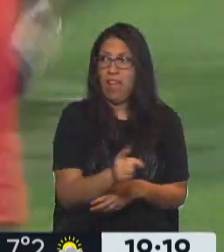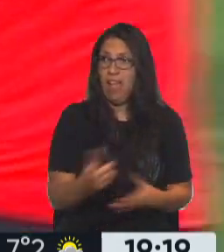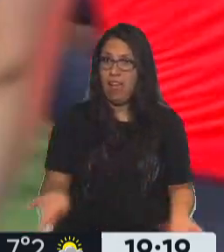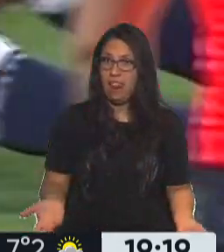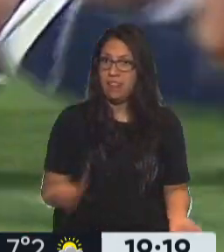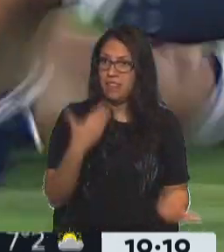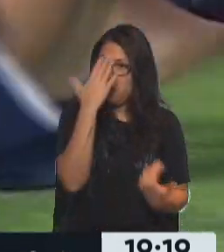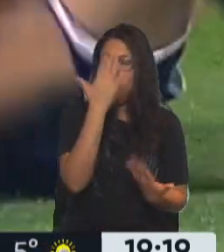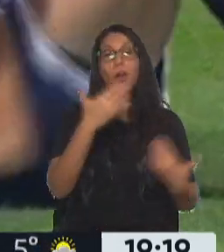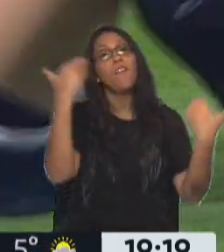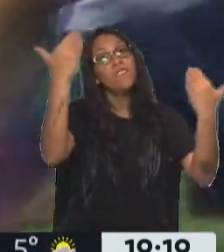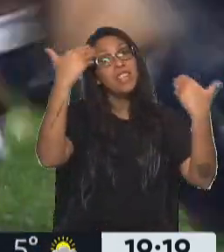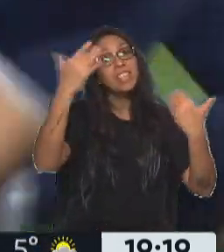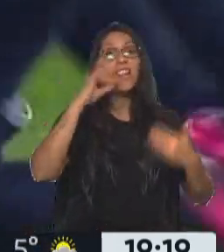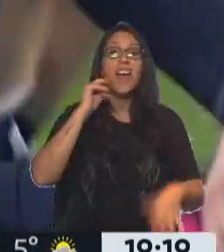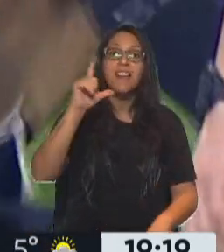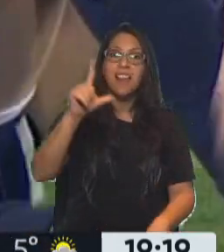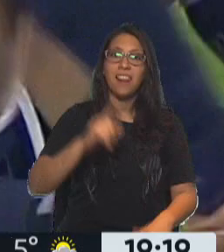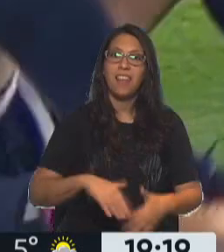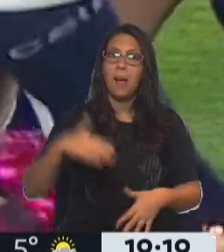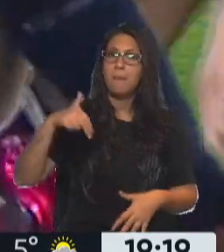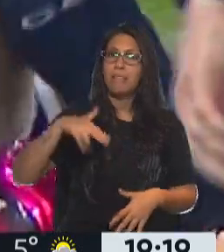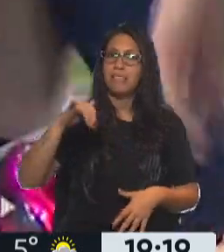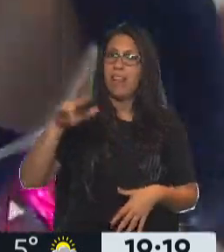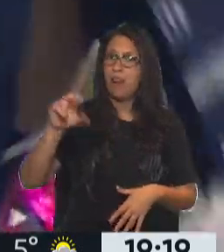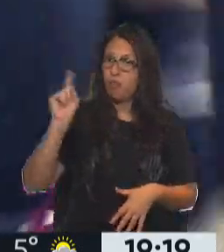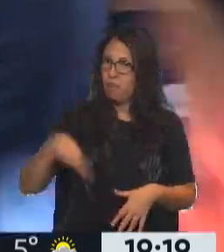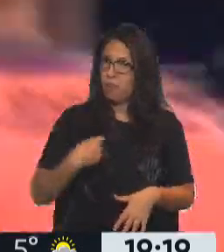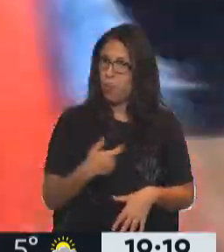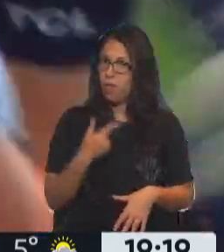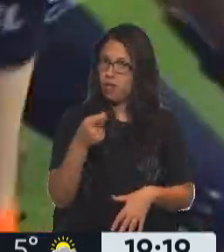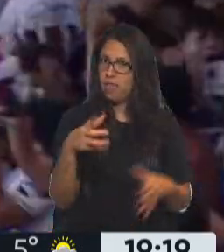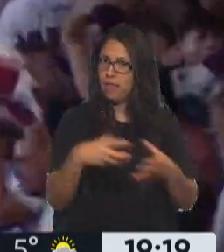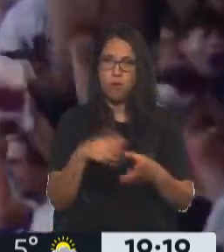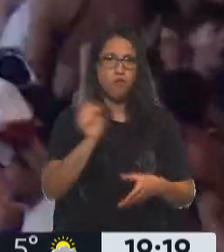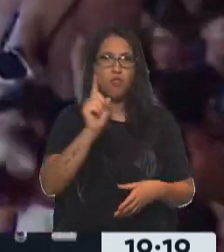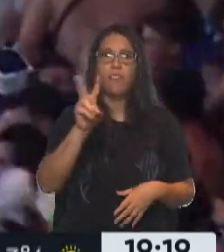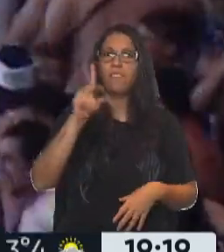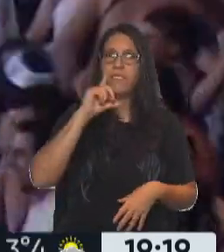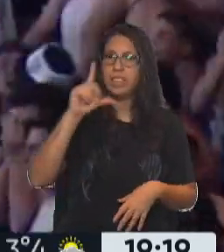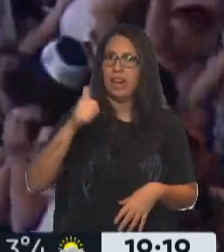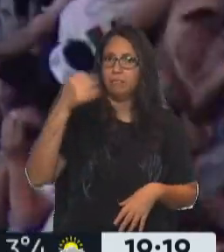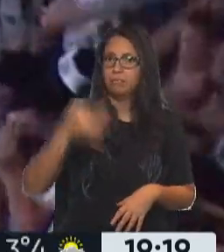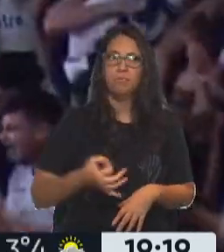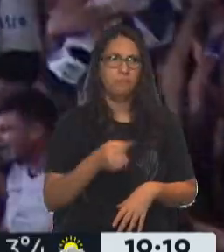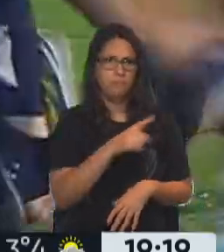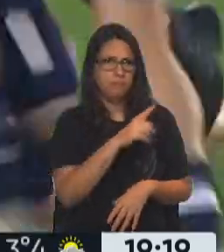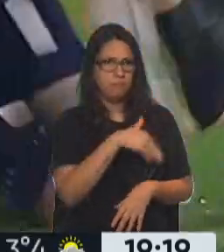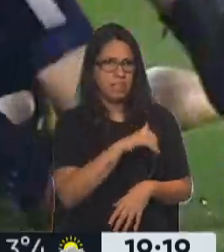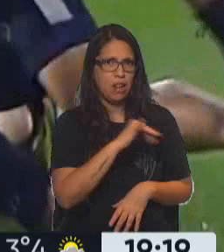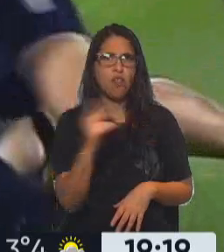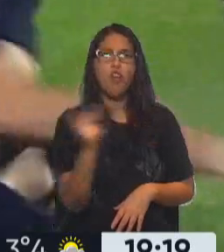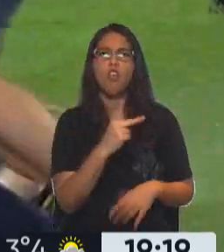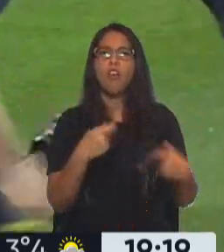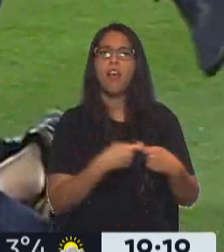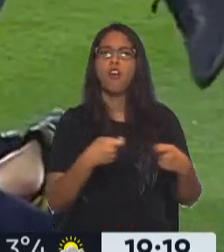Bueno, felicitaciones, Daniel. Manzano también es dueño de ese equipo. No, Vila. ¿Por qué Manzano? Que tengan negocios